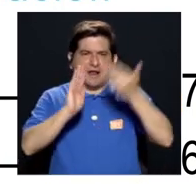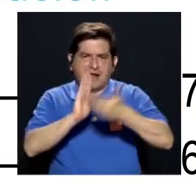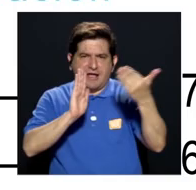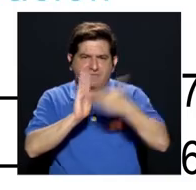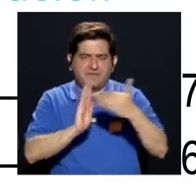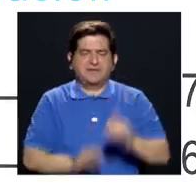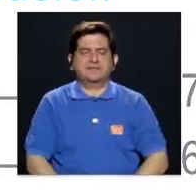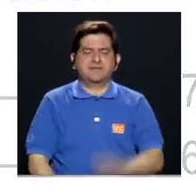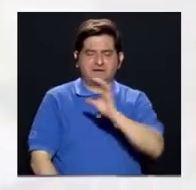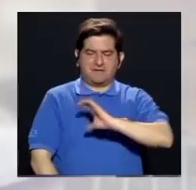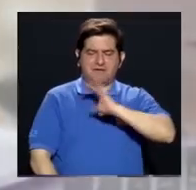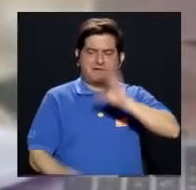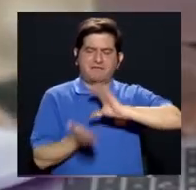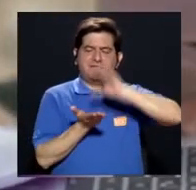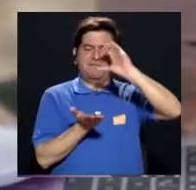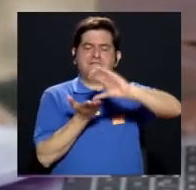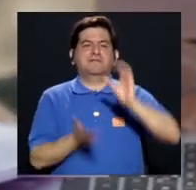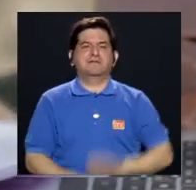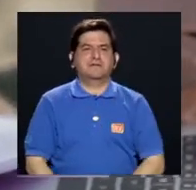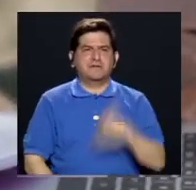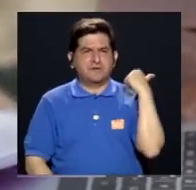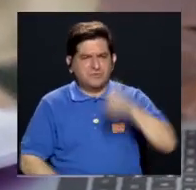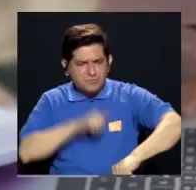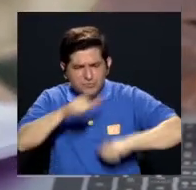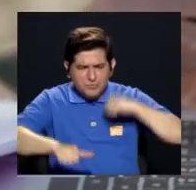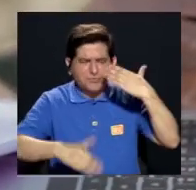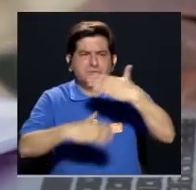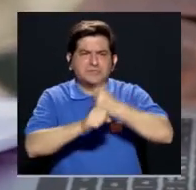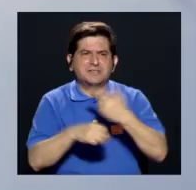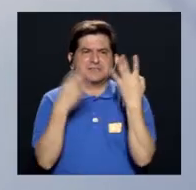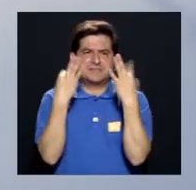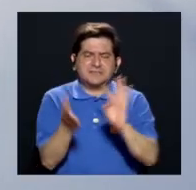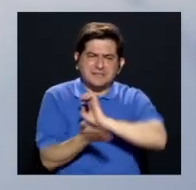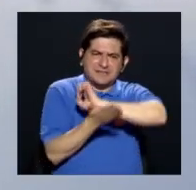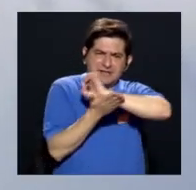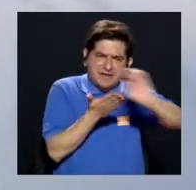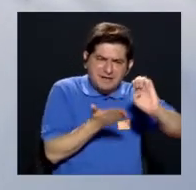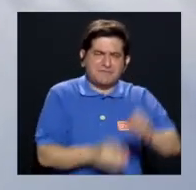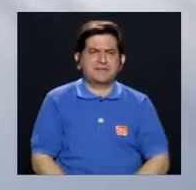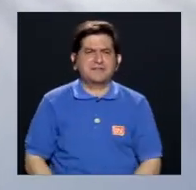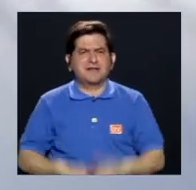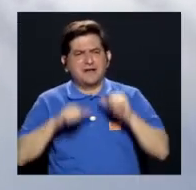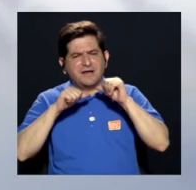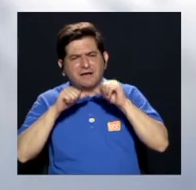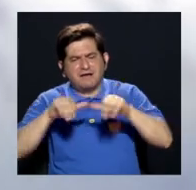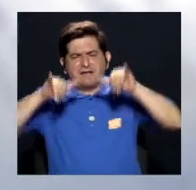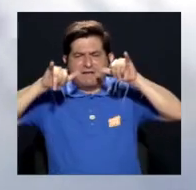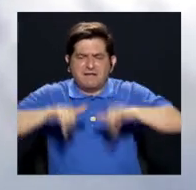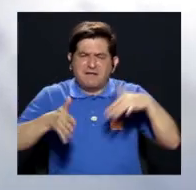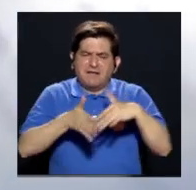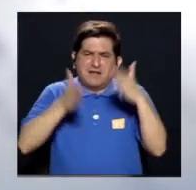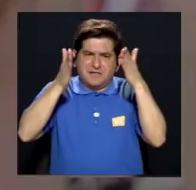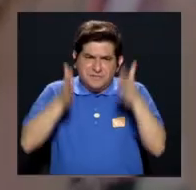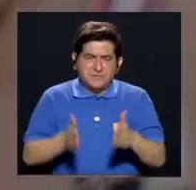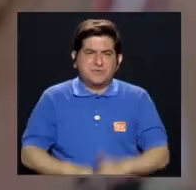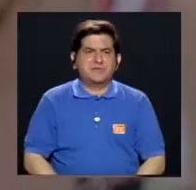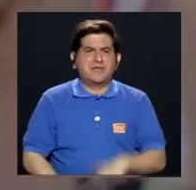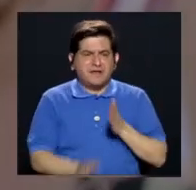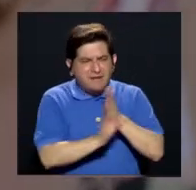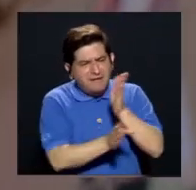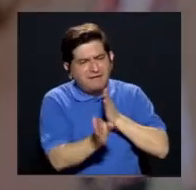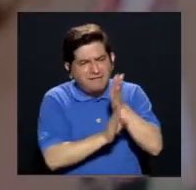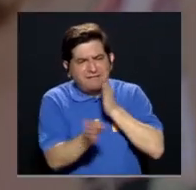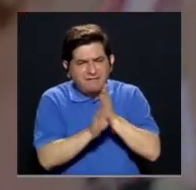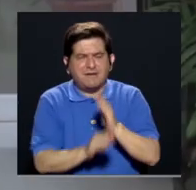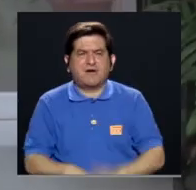la calidad de los cursos. Los esfuerzos realizados buscan evitar una prolongada permanencia de los estudiantes en las carreras